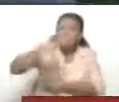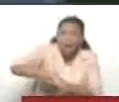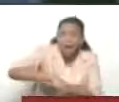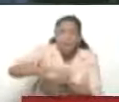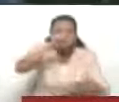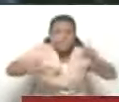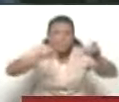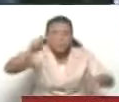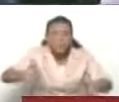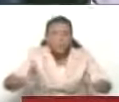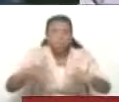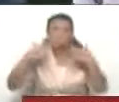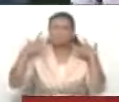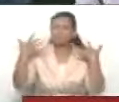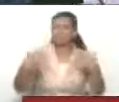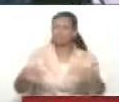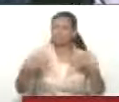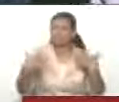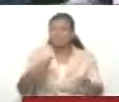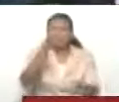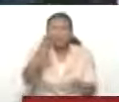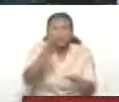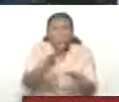Lo que es la vida, ¿verdad?